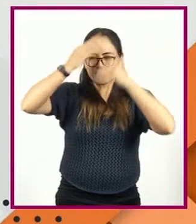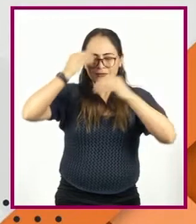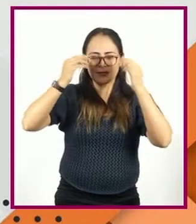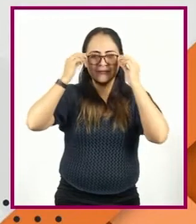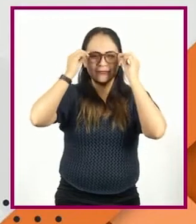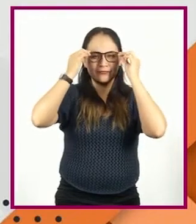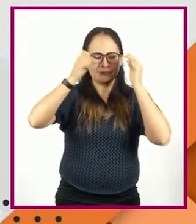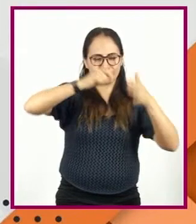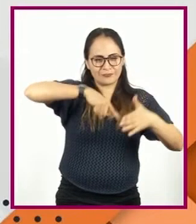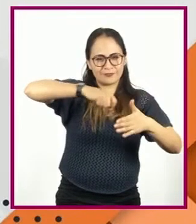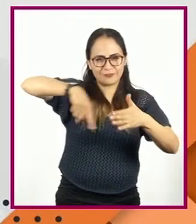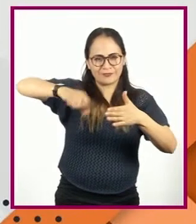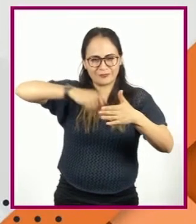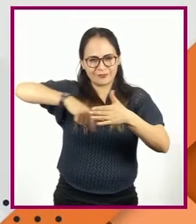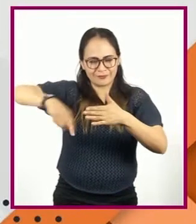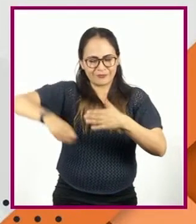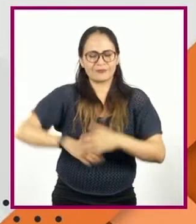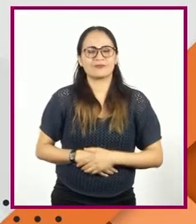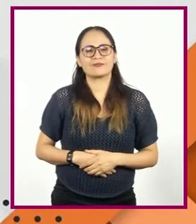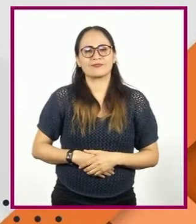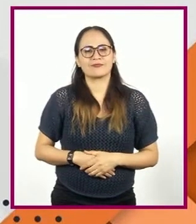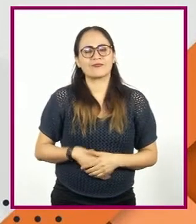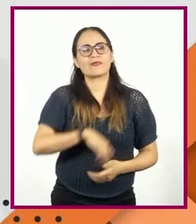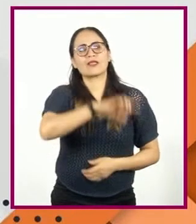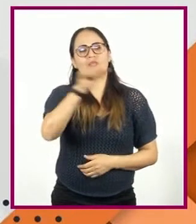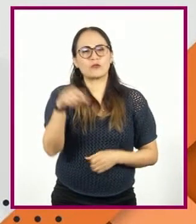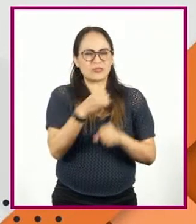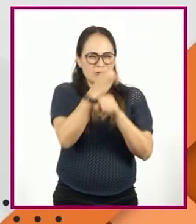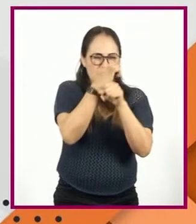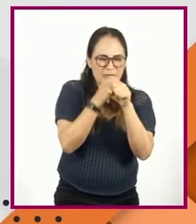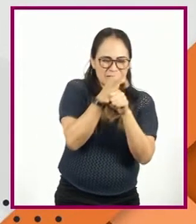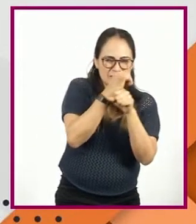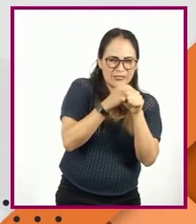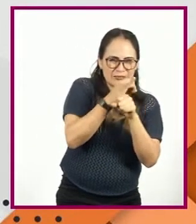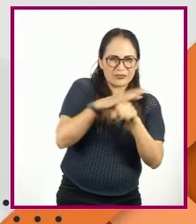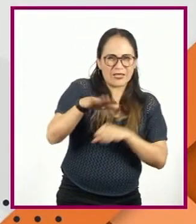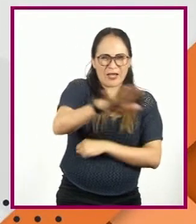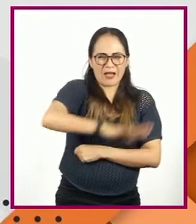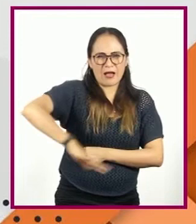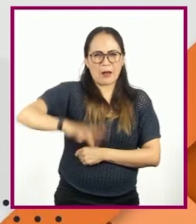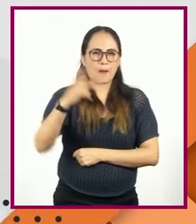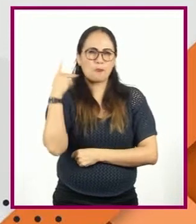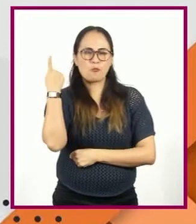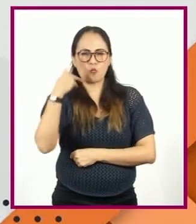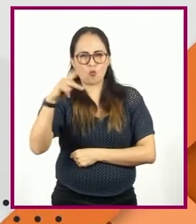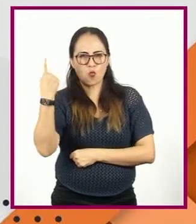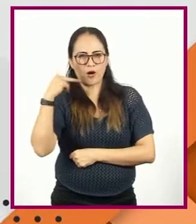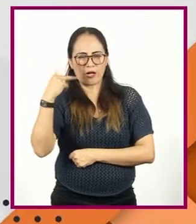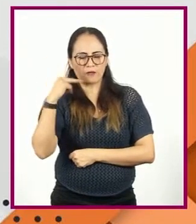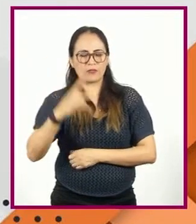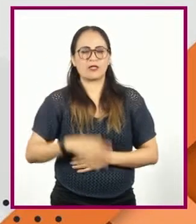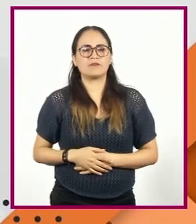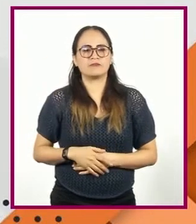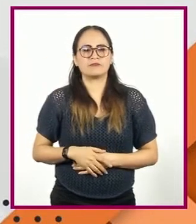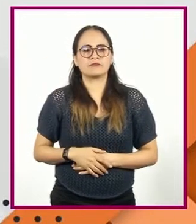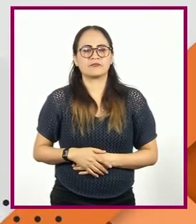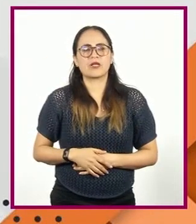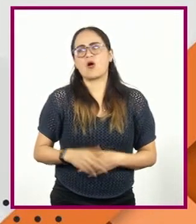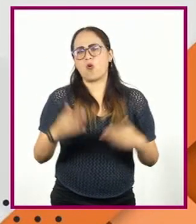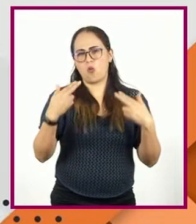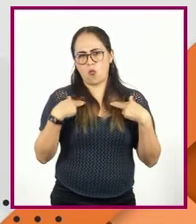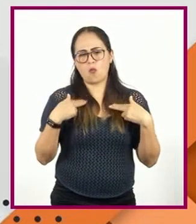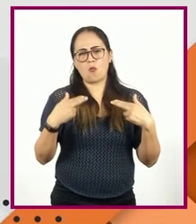Investigaciones arqueológicas realizadas en el Valle de Tehuacán, Puebla, establecen que la manipulación humana